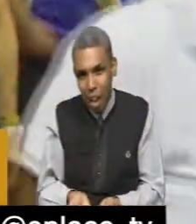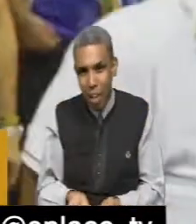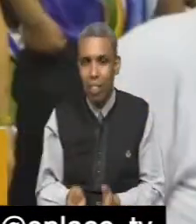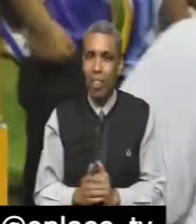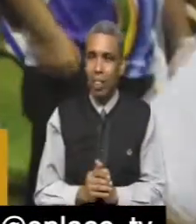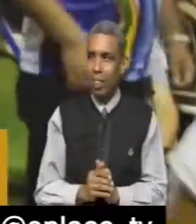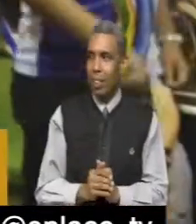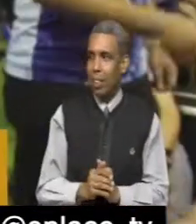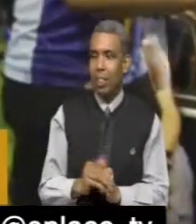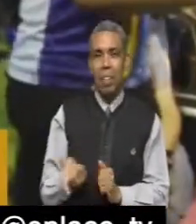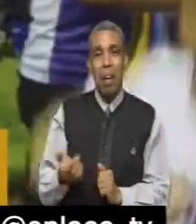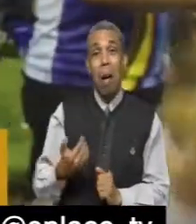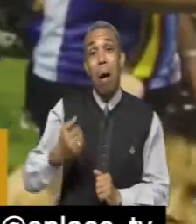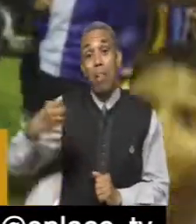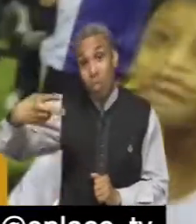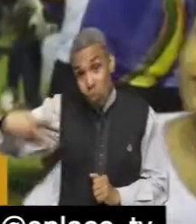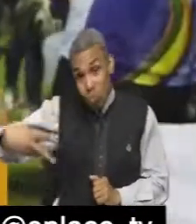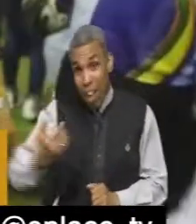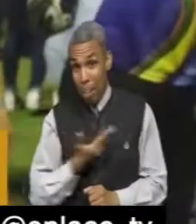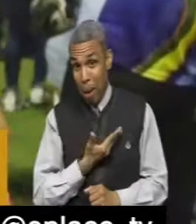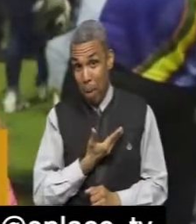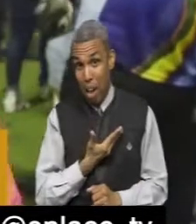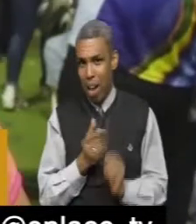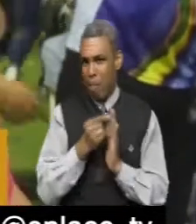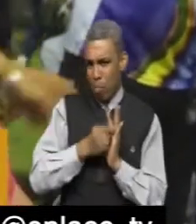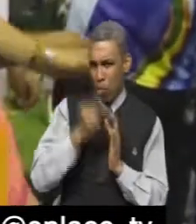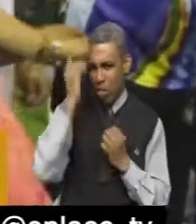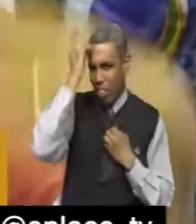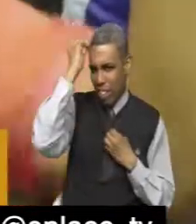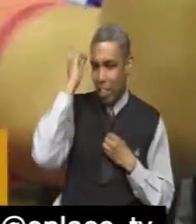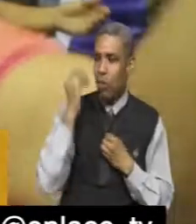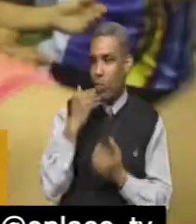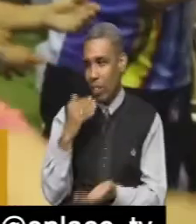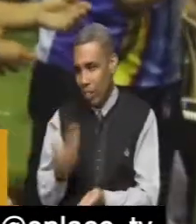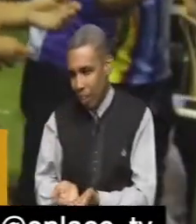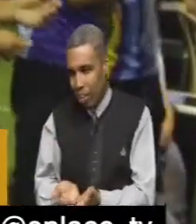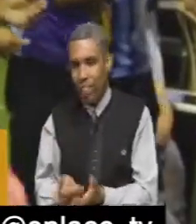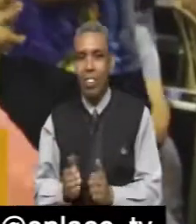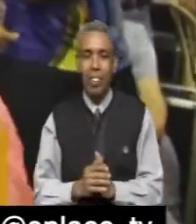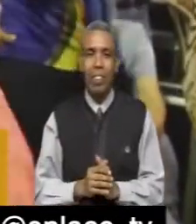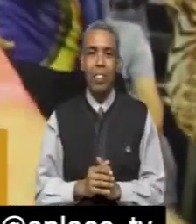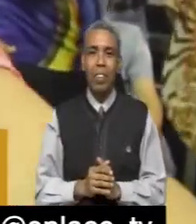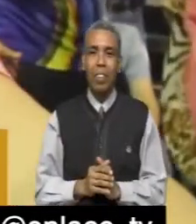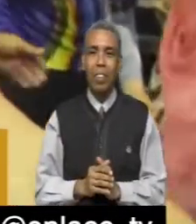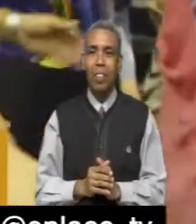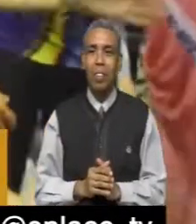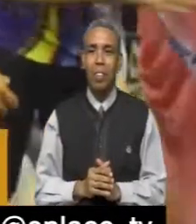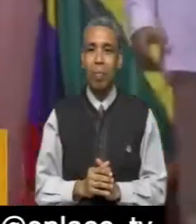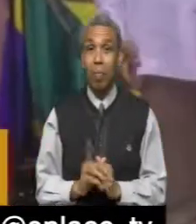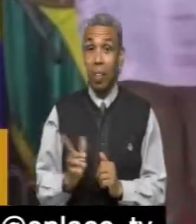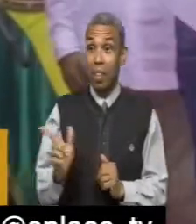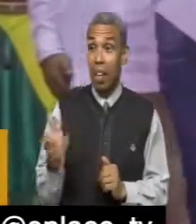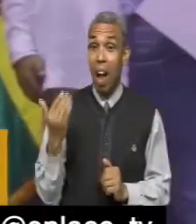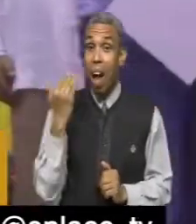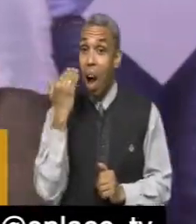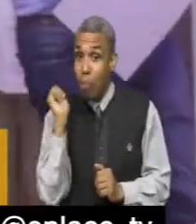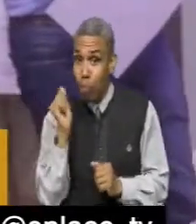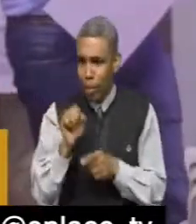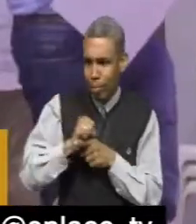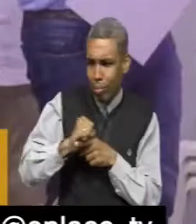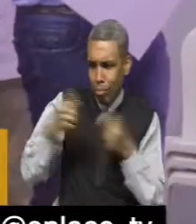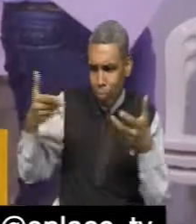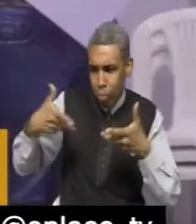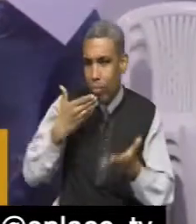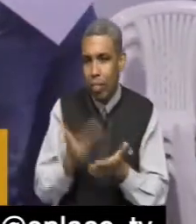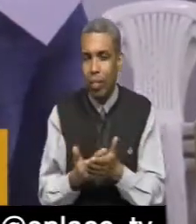segunda madre, la esposa del alcalde, a mi... la que me entrenó. Las otras ganadoras fueron